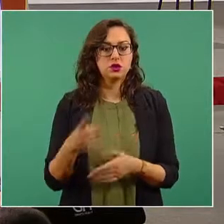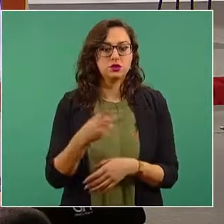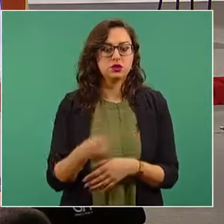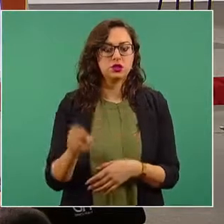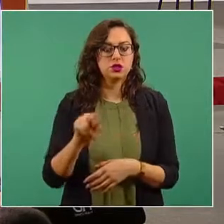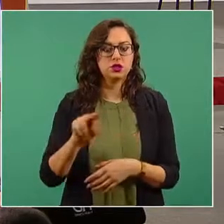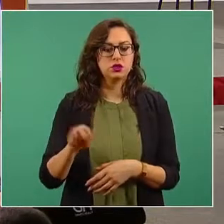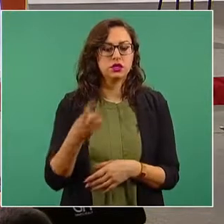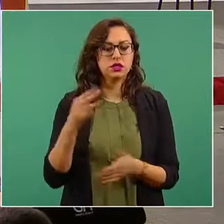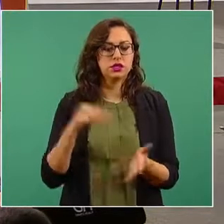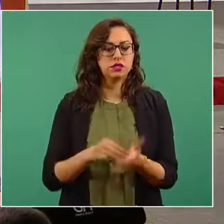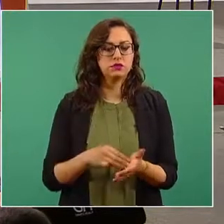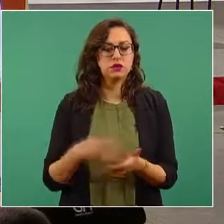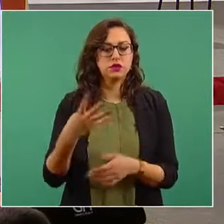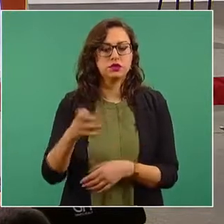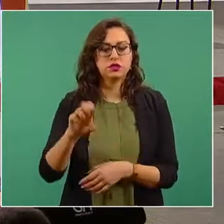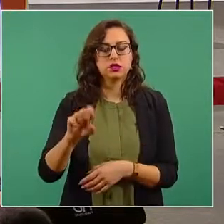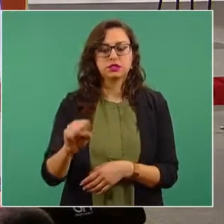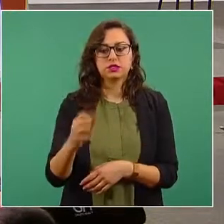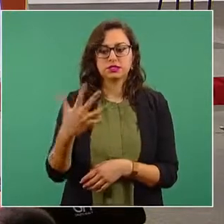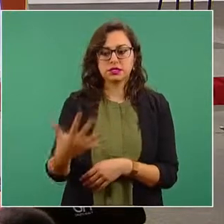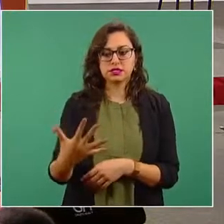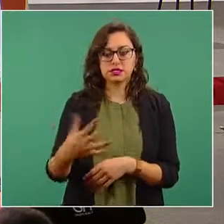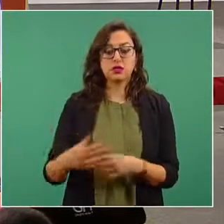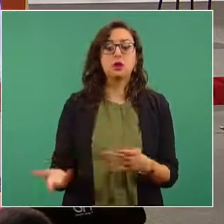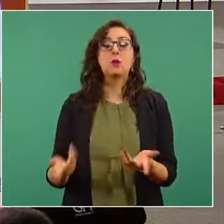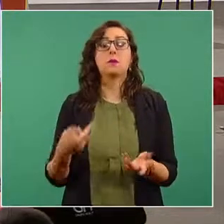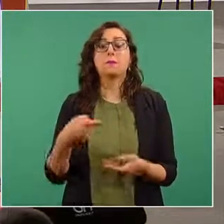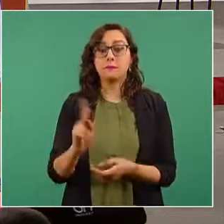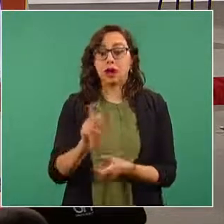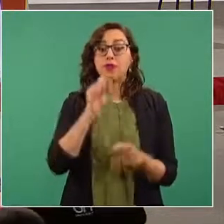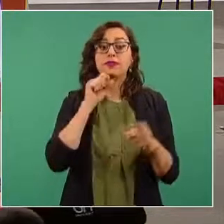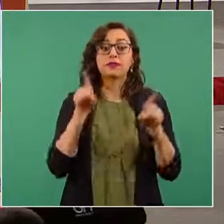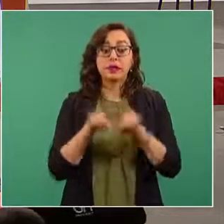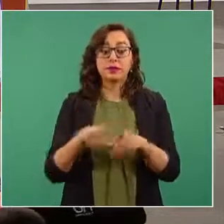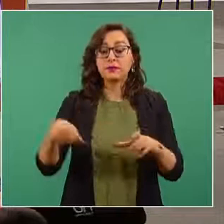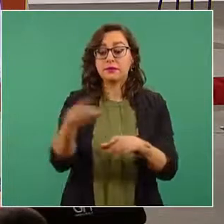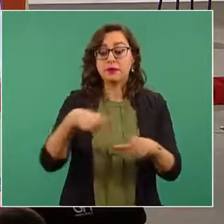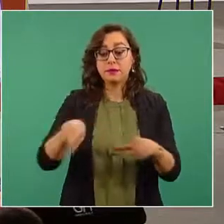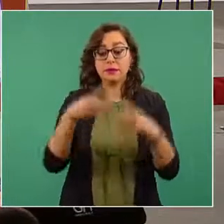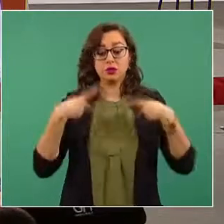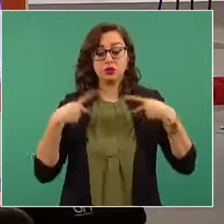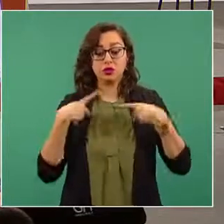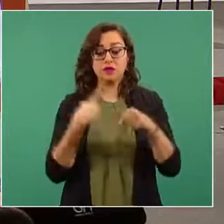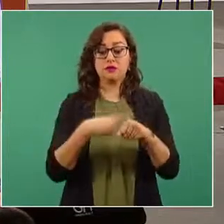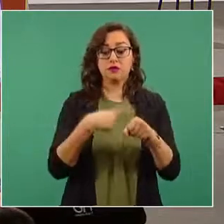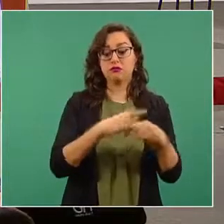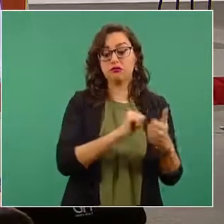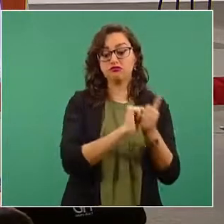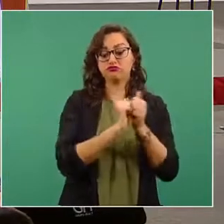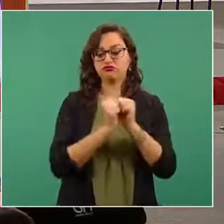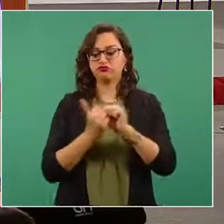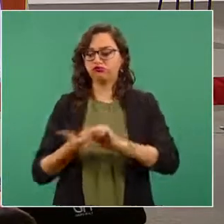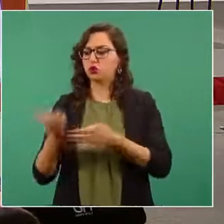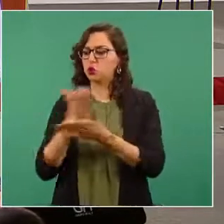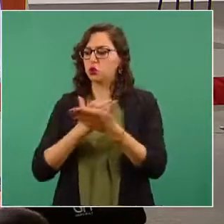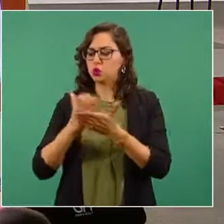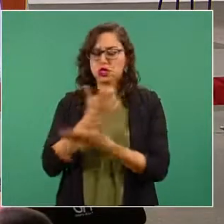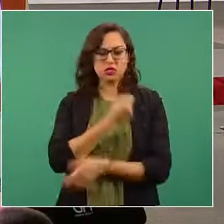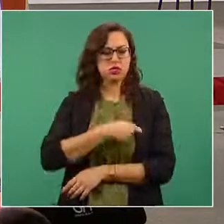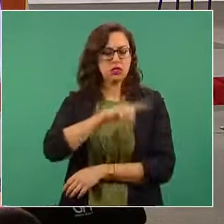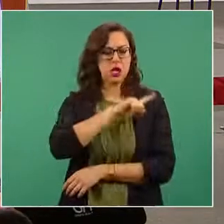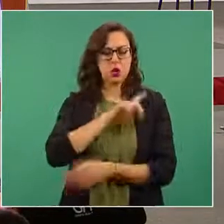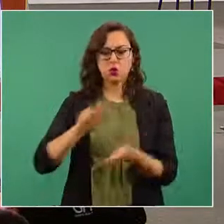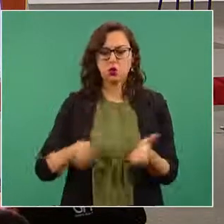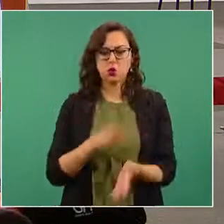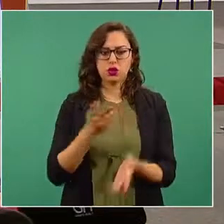2.283.465 y desde luego recuperados más de 1,5 millones de los pacientes que ya están en su casa, que ya pasaron